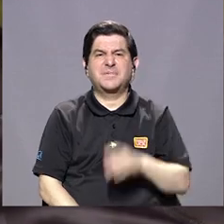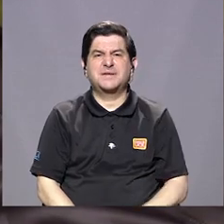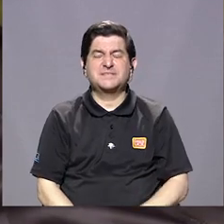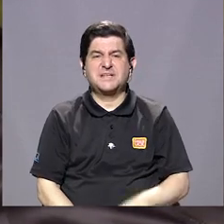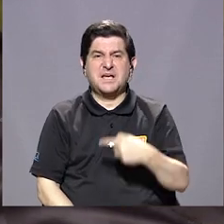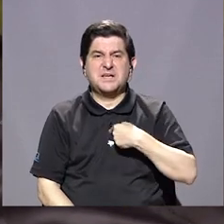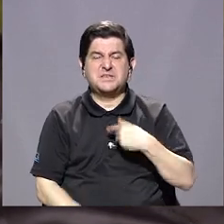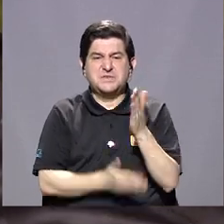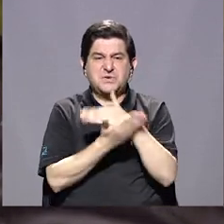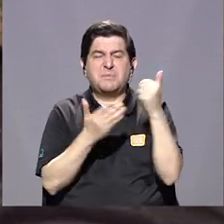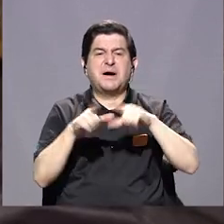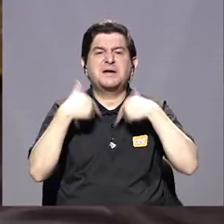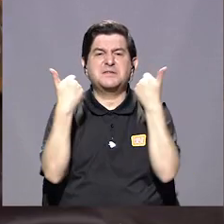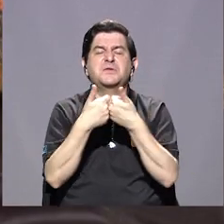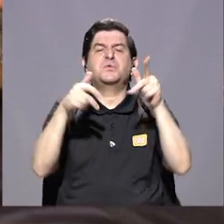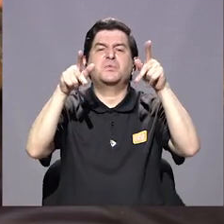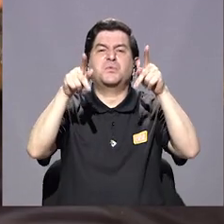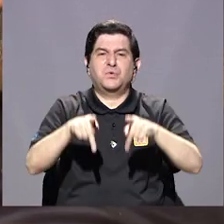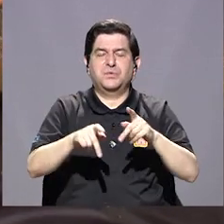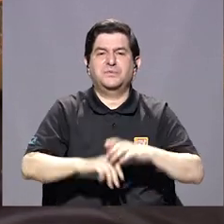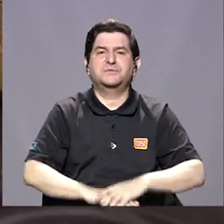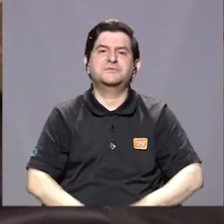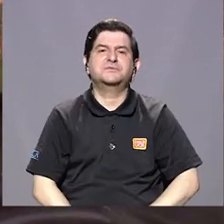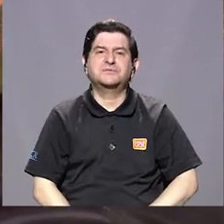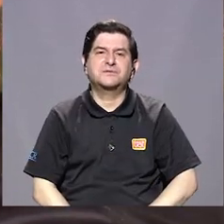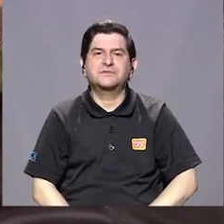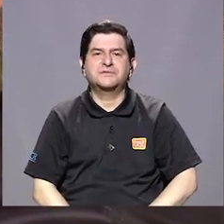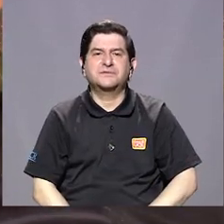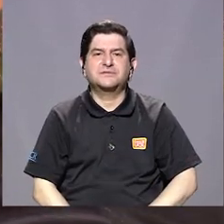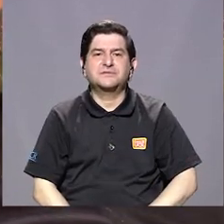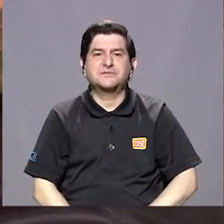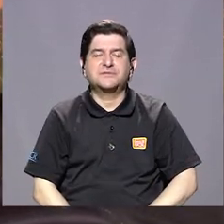siendo parte del grupo de personas que